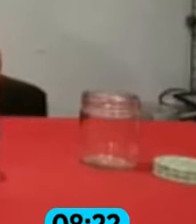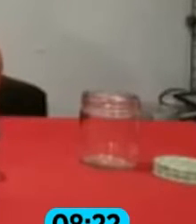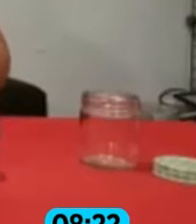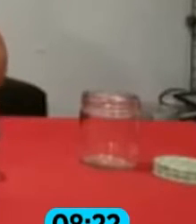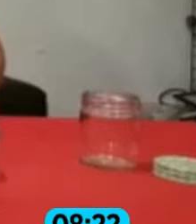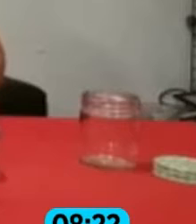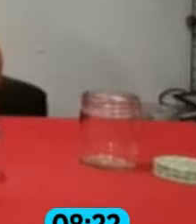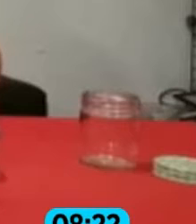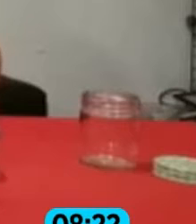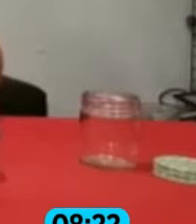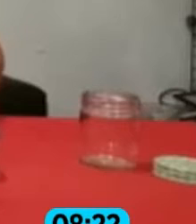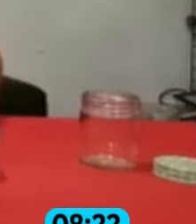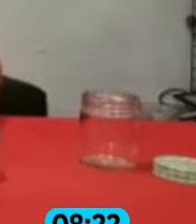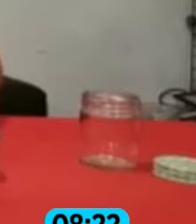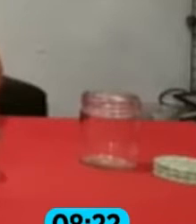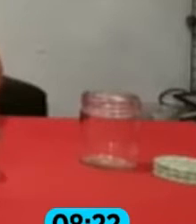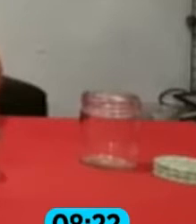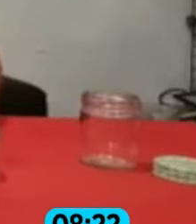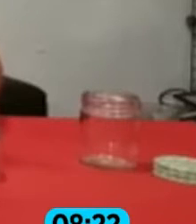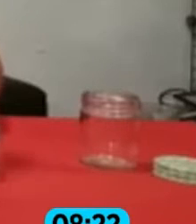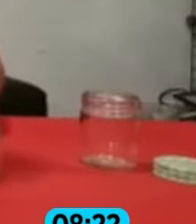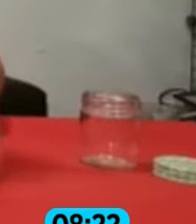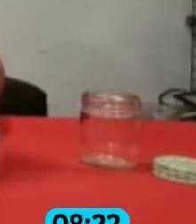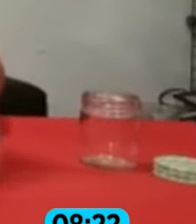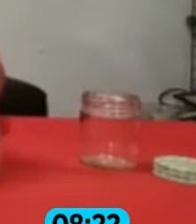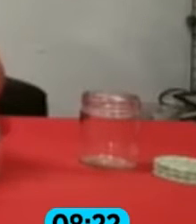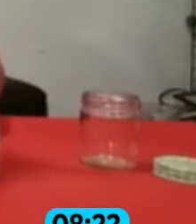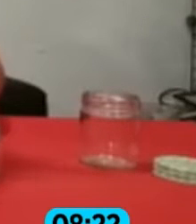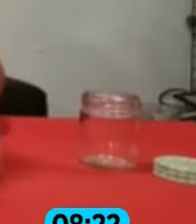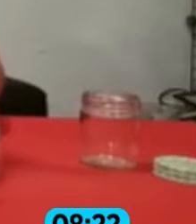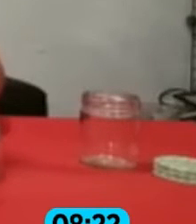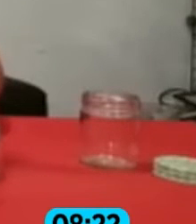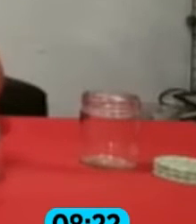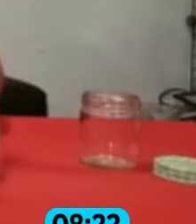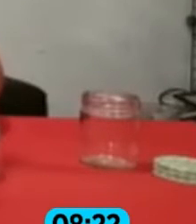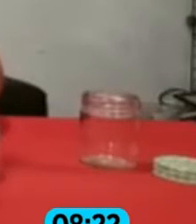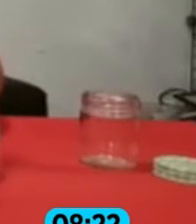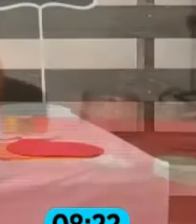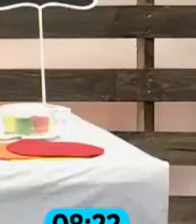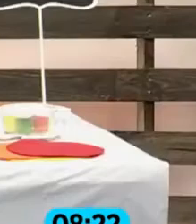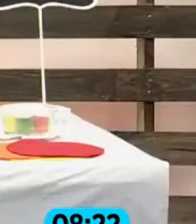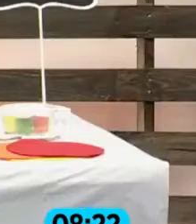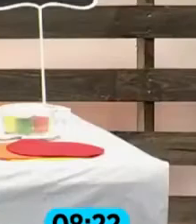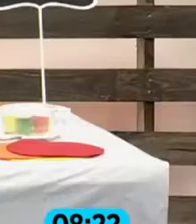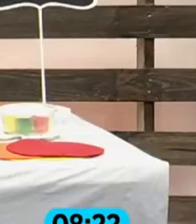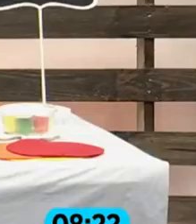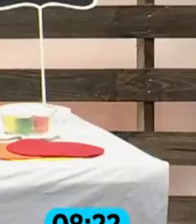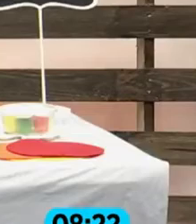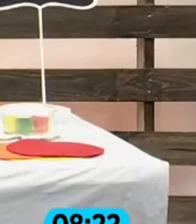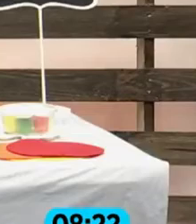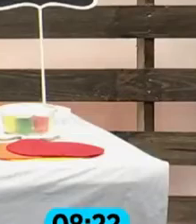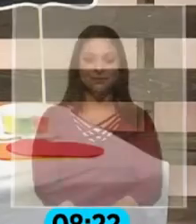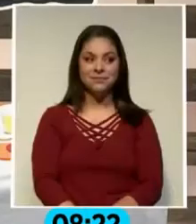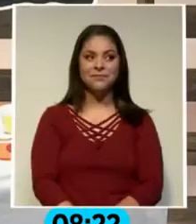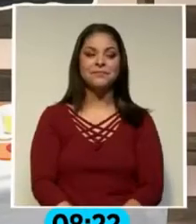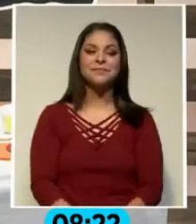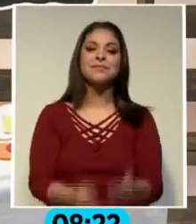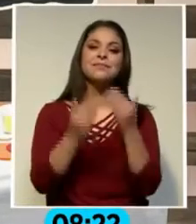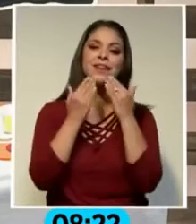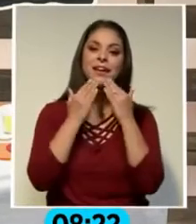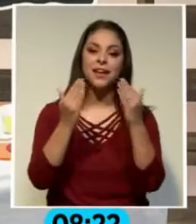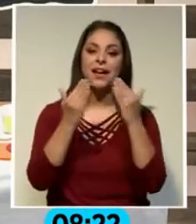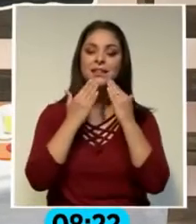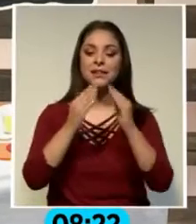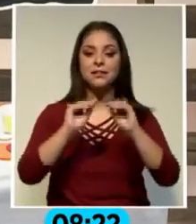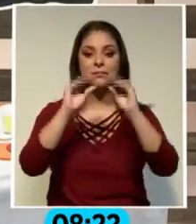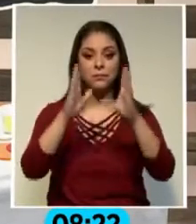Et voilà, un joli cadeau à vendre. Au revoir. Gracias,